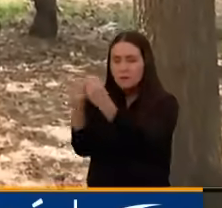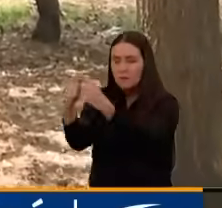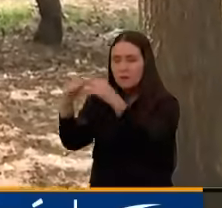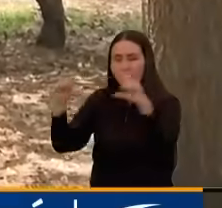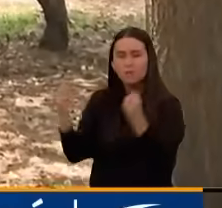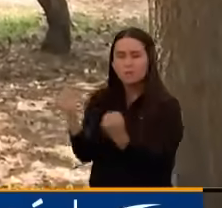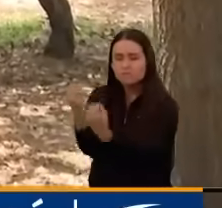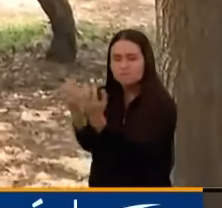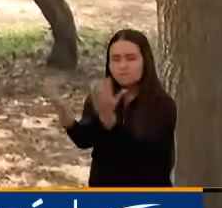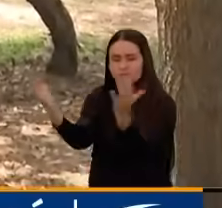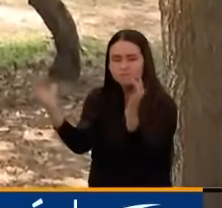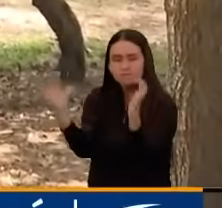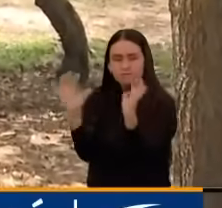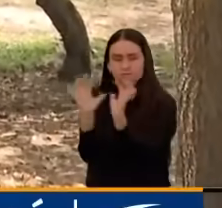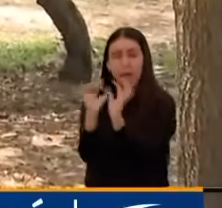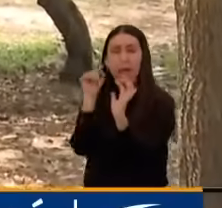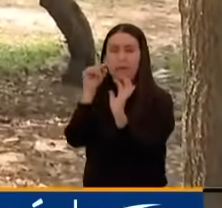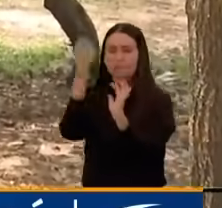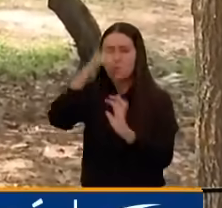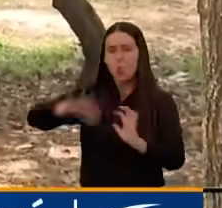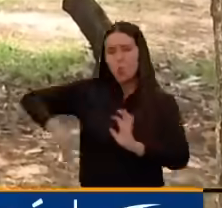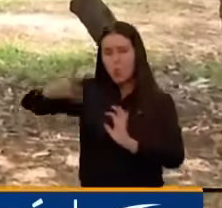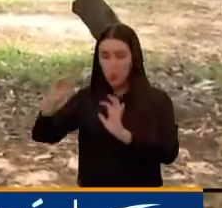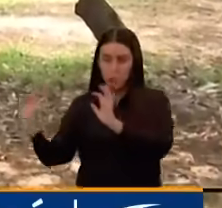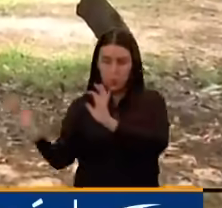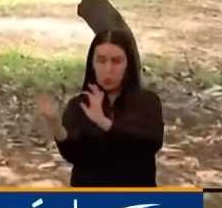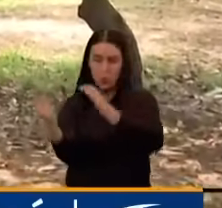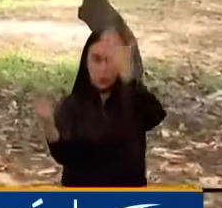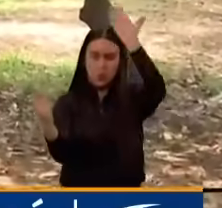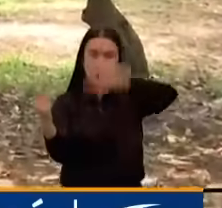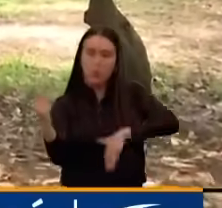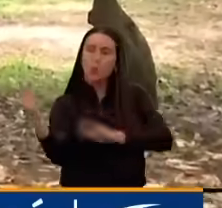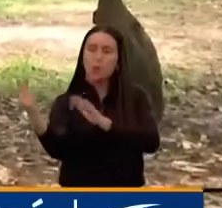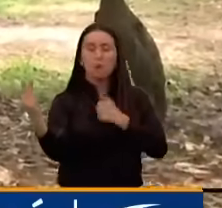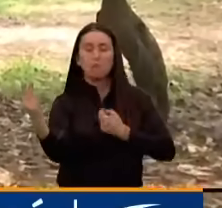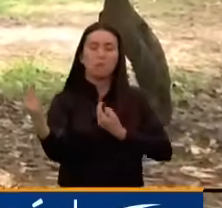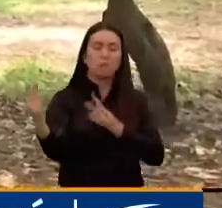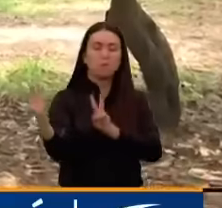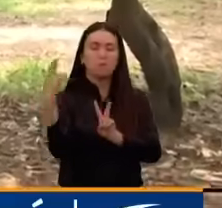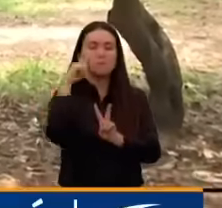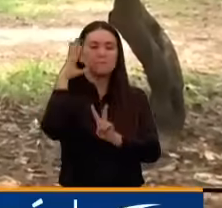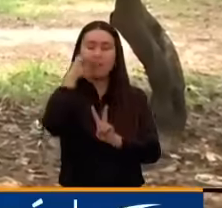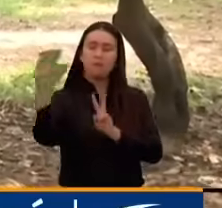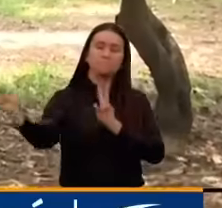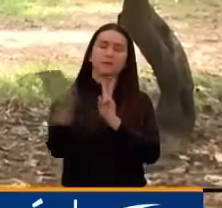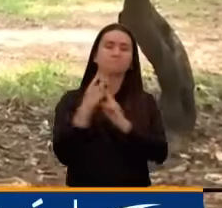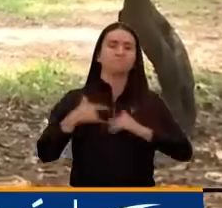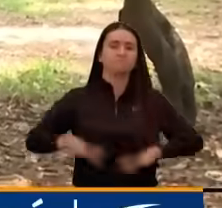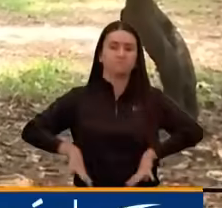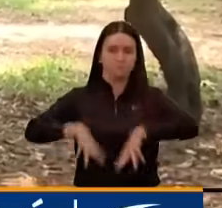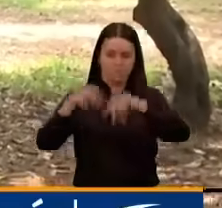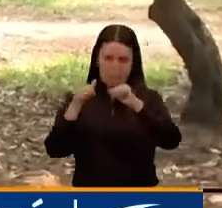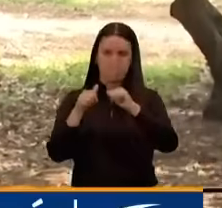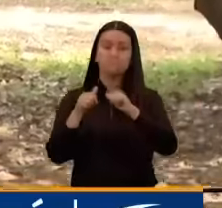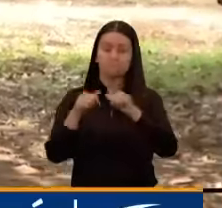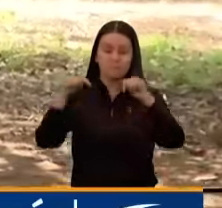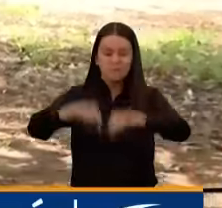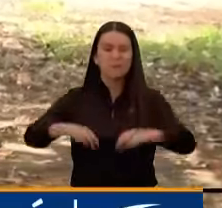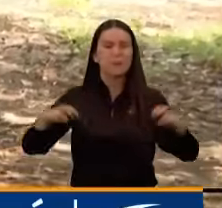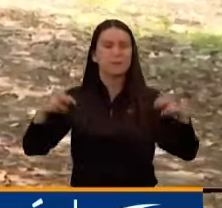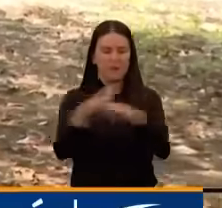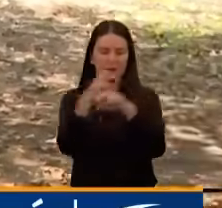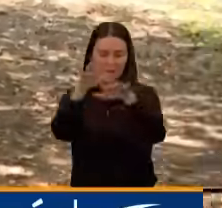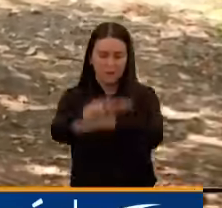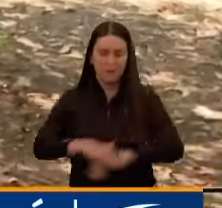pantalla se esconden los ladrones en este sector en el norte de Bogotá. Mientras tanto, también nos encontramos en un parque en